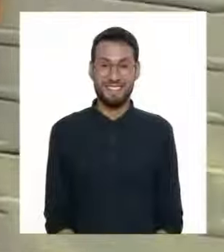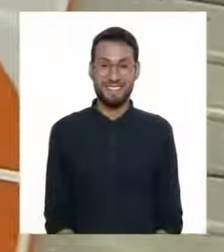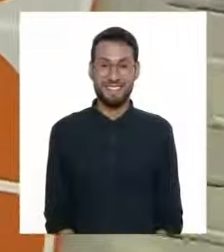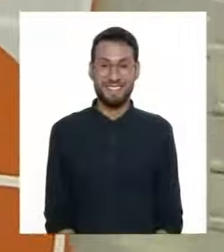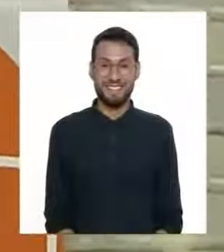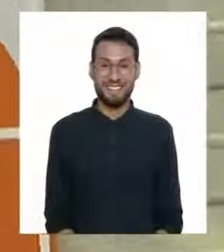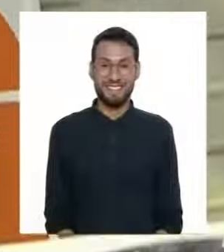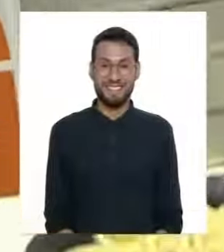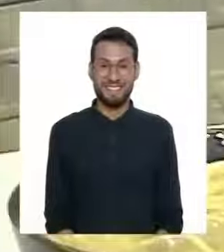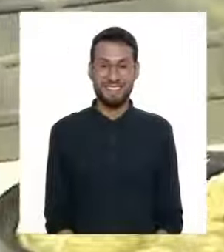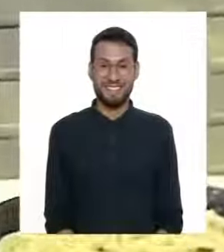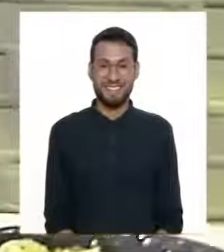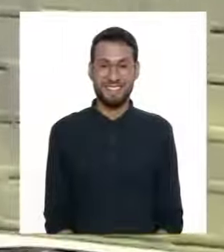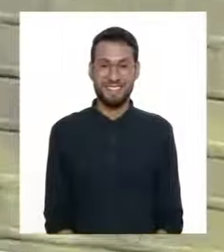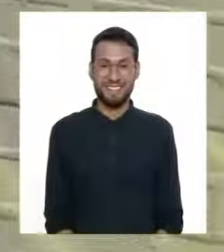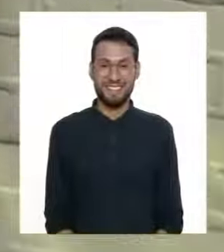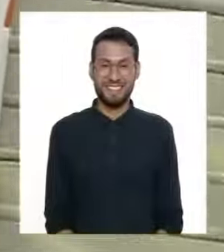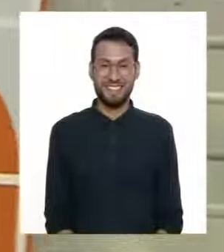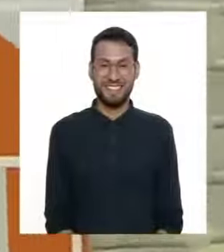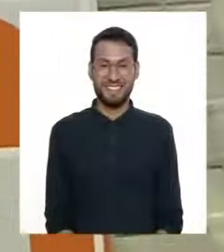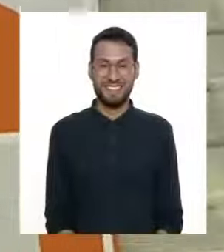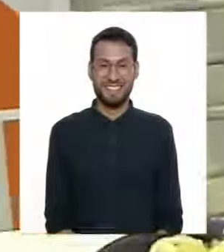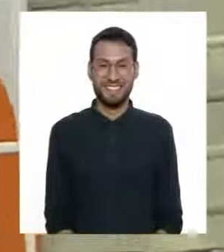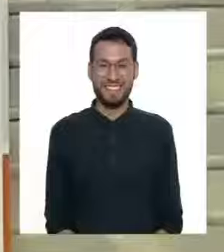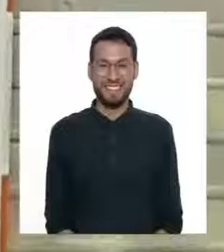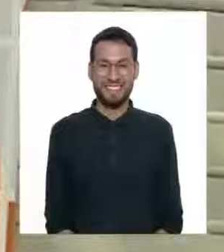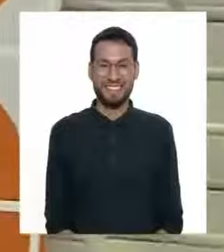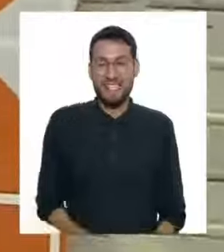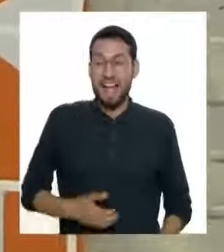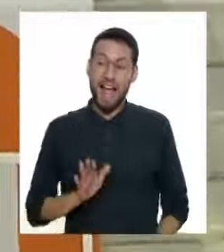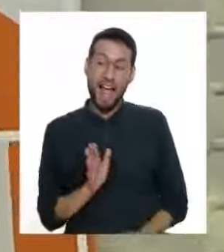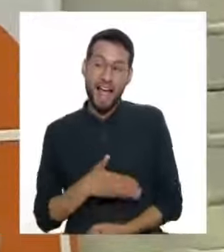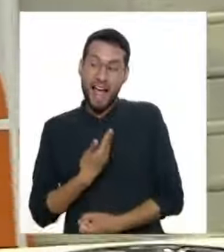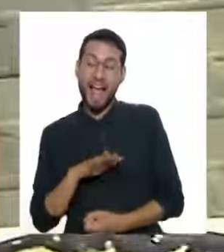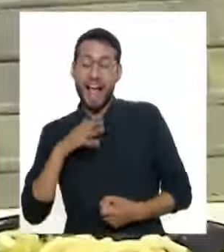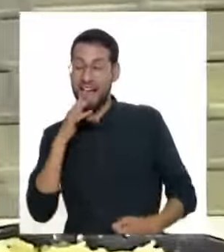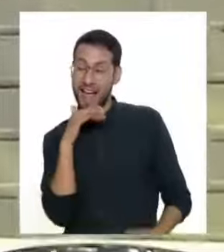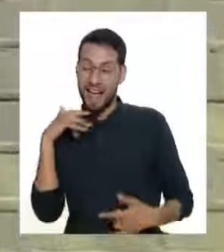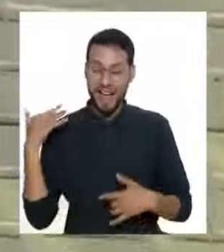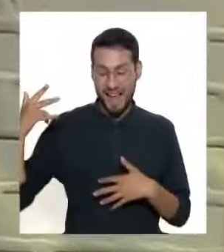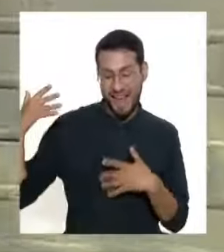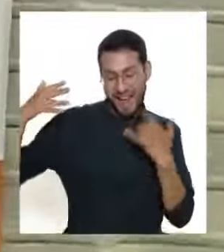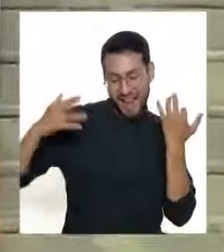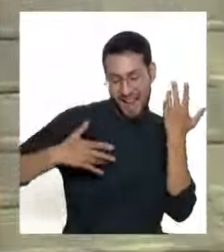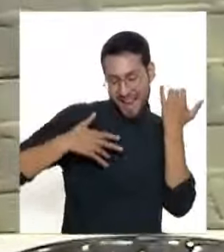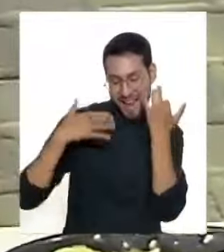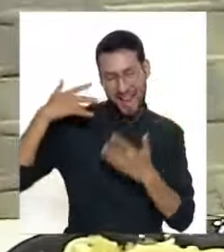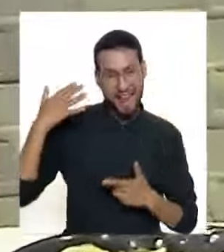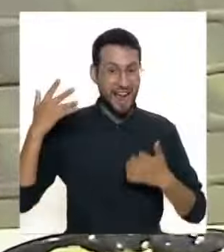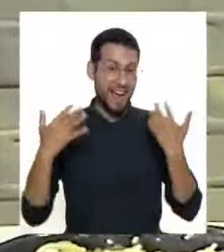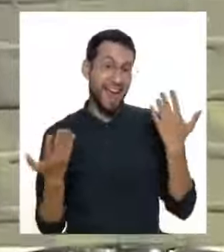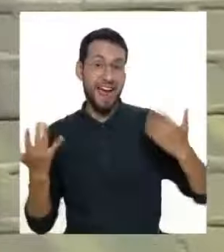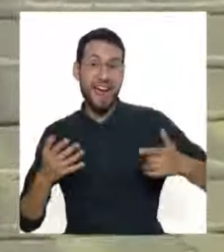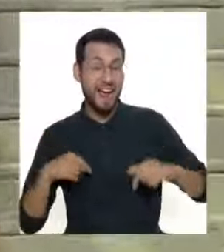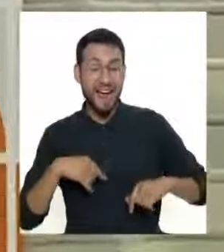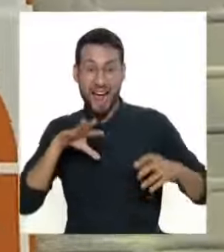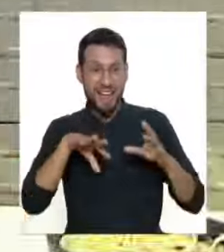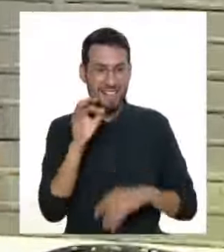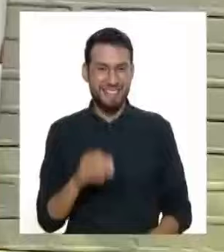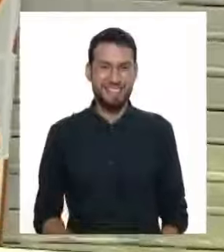Felicidad, yo la perdí un año atrás. Felicidad, felicidad, nadie más te